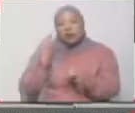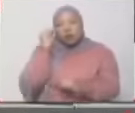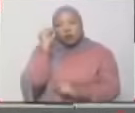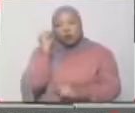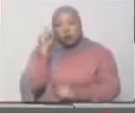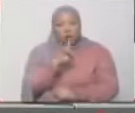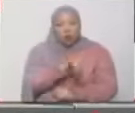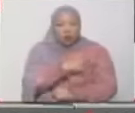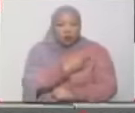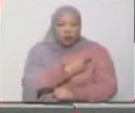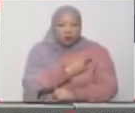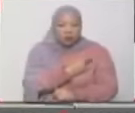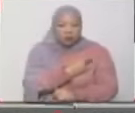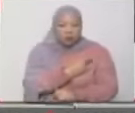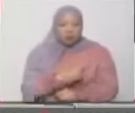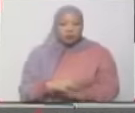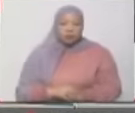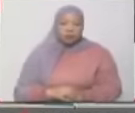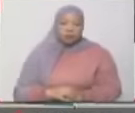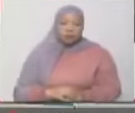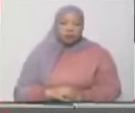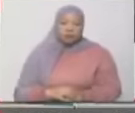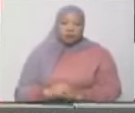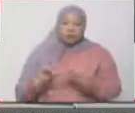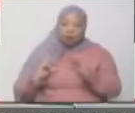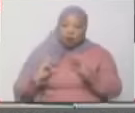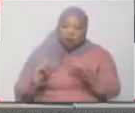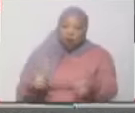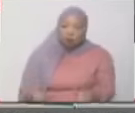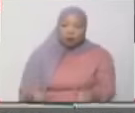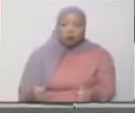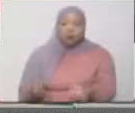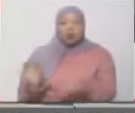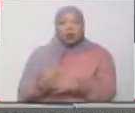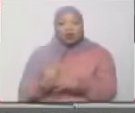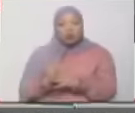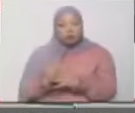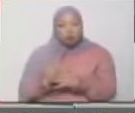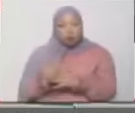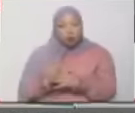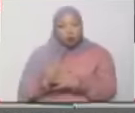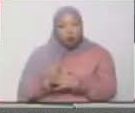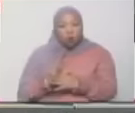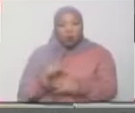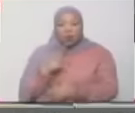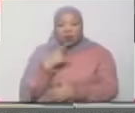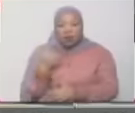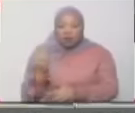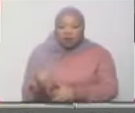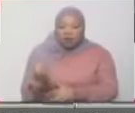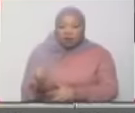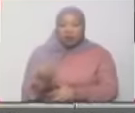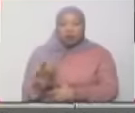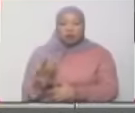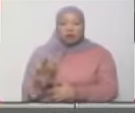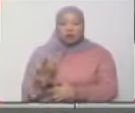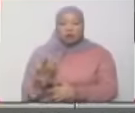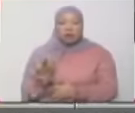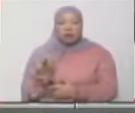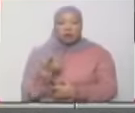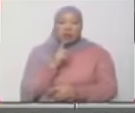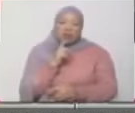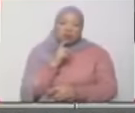universidad, pero que arranque, que funcione, que llegue, que no se burocratice,